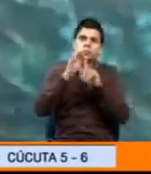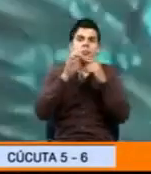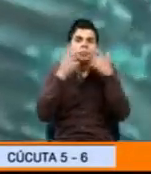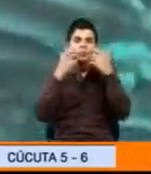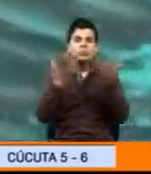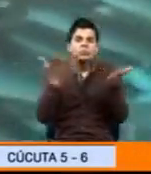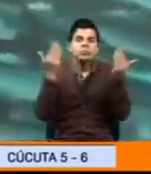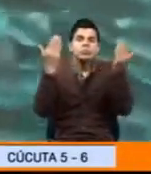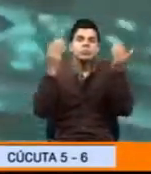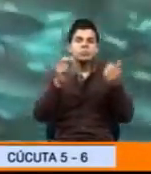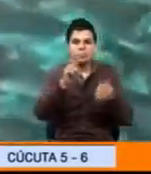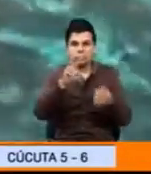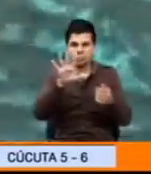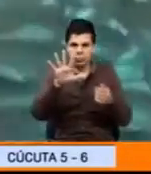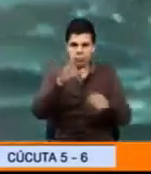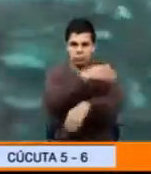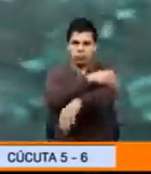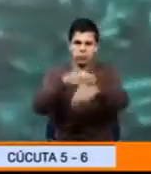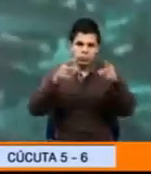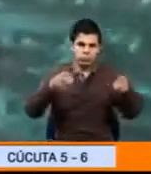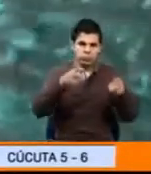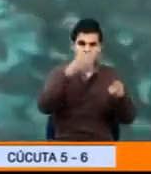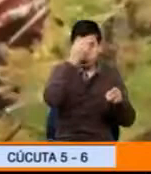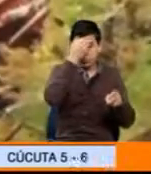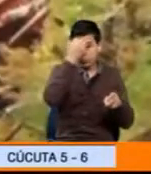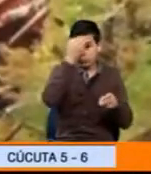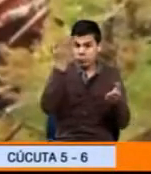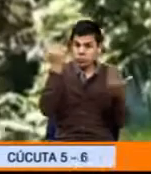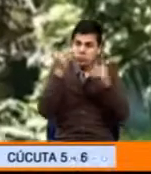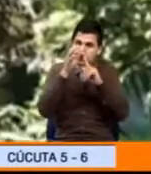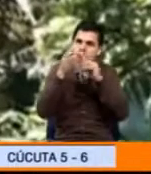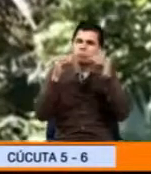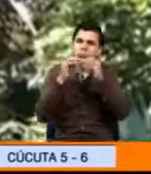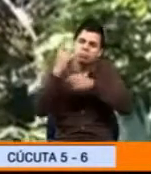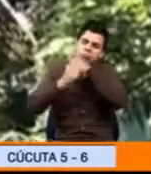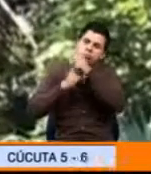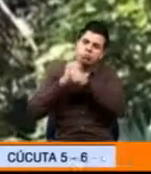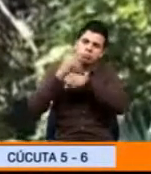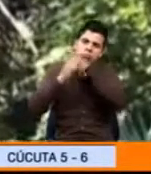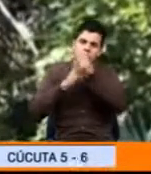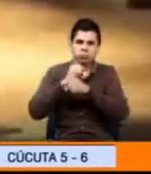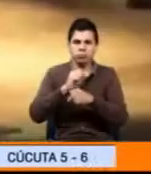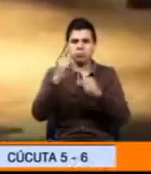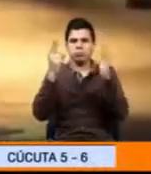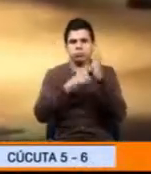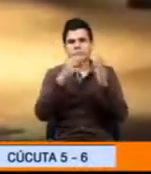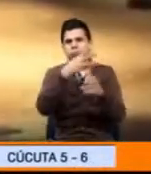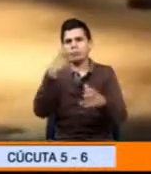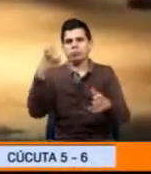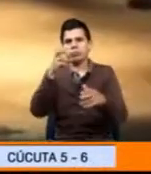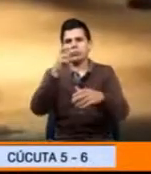a cerca de 25 millones de personas y responde a una demanda anual de 1.329 millones de